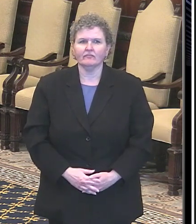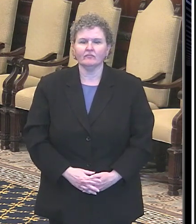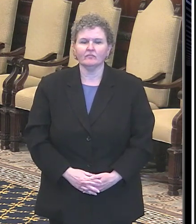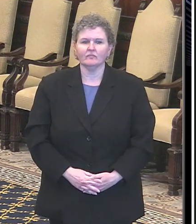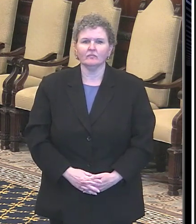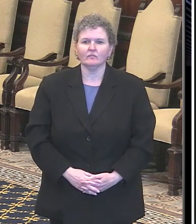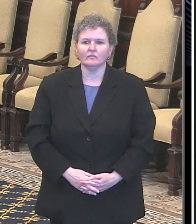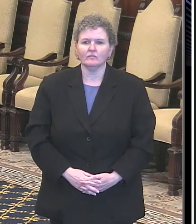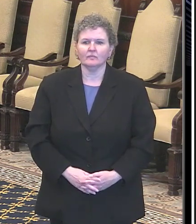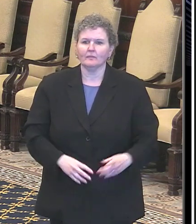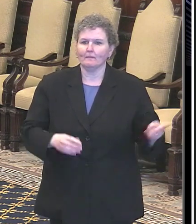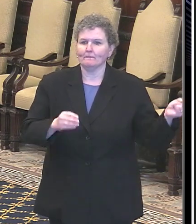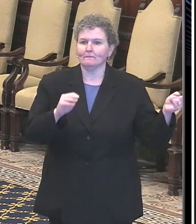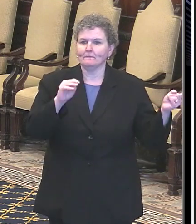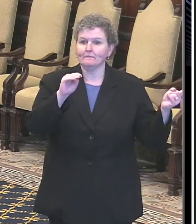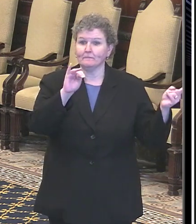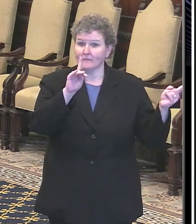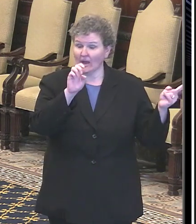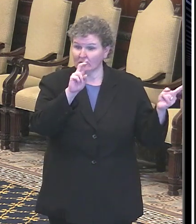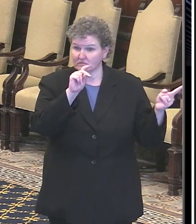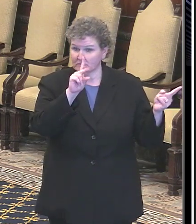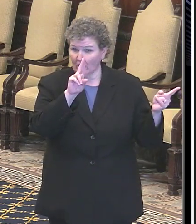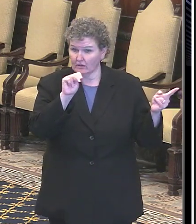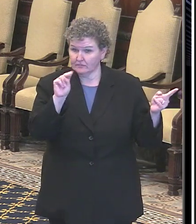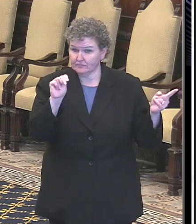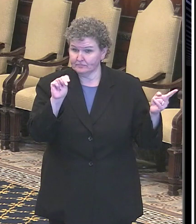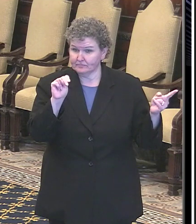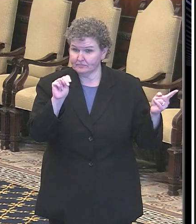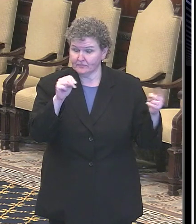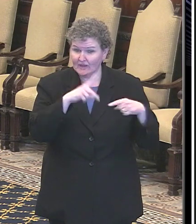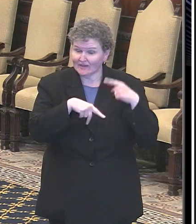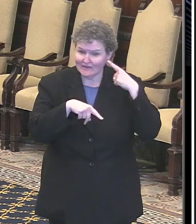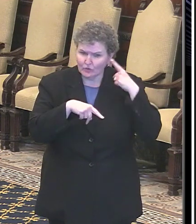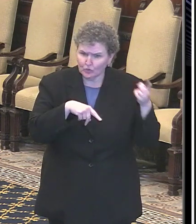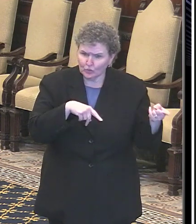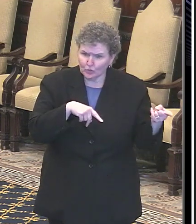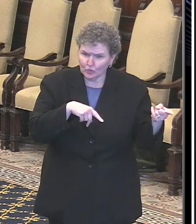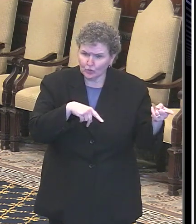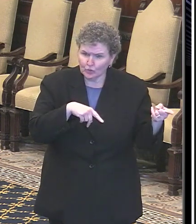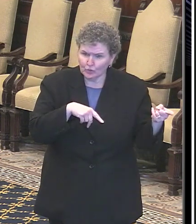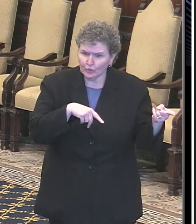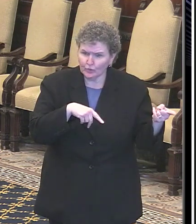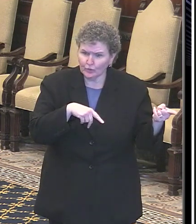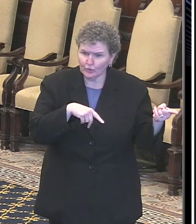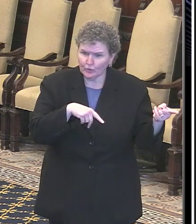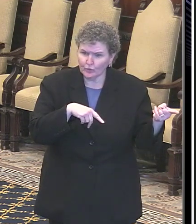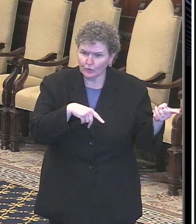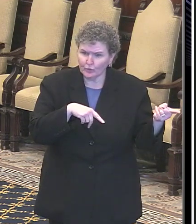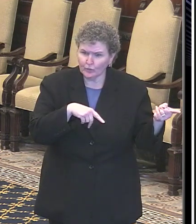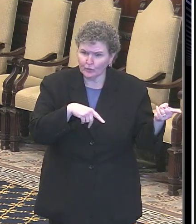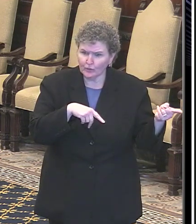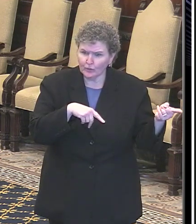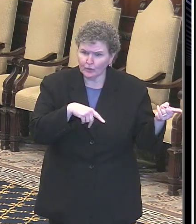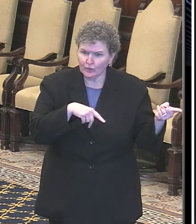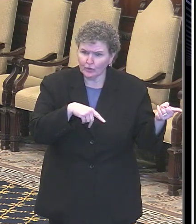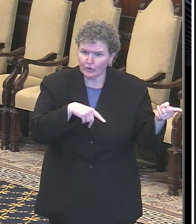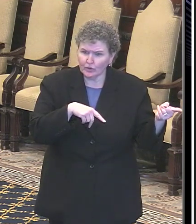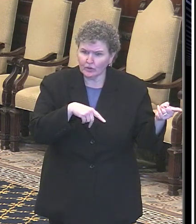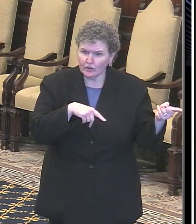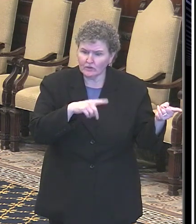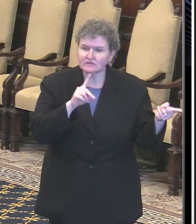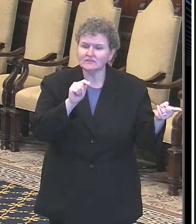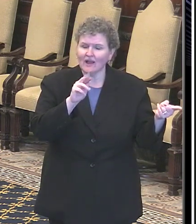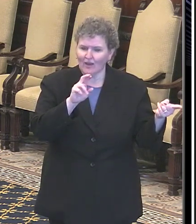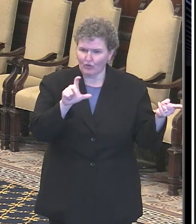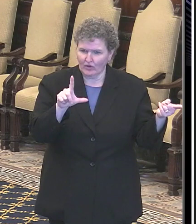Mike Dunn, you're muted. Sorry about that. Gerald Murphy of WHYY, you're up next. How